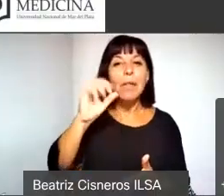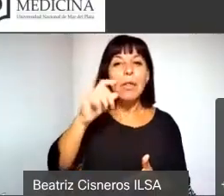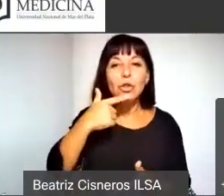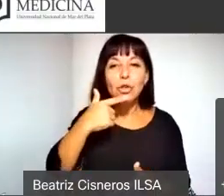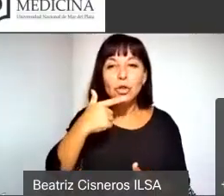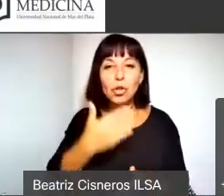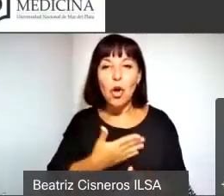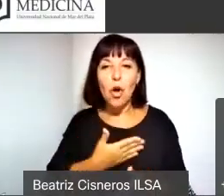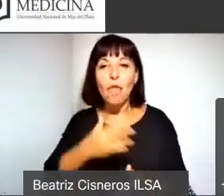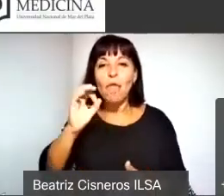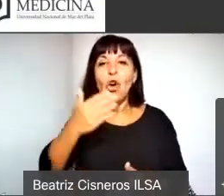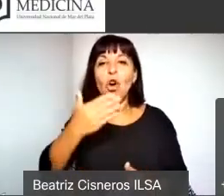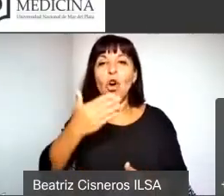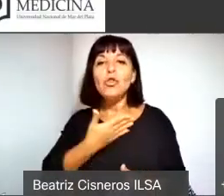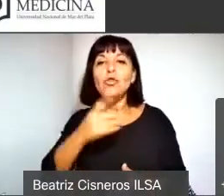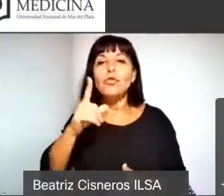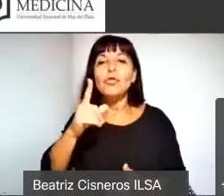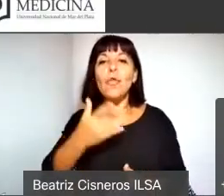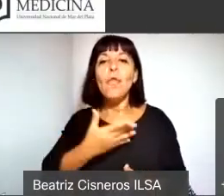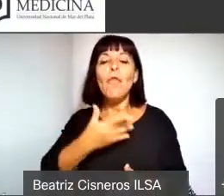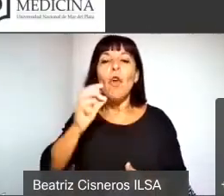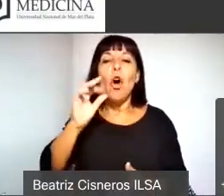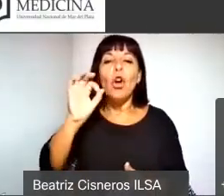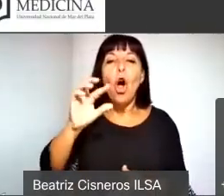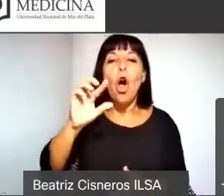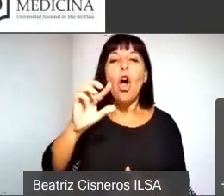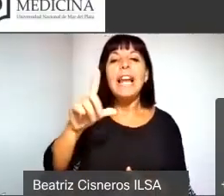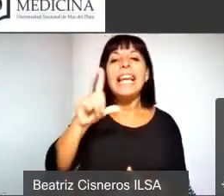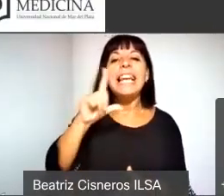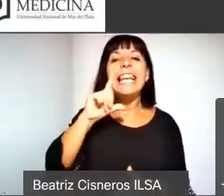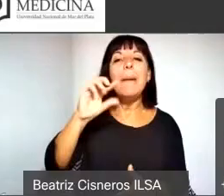como pelotitas, y cada uno de ellos